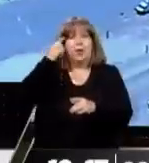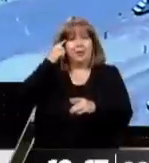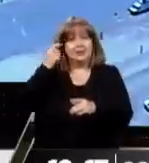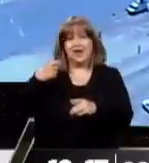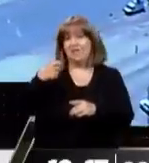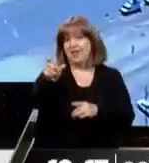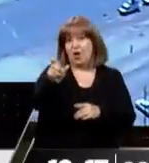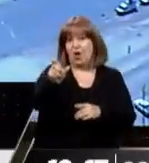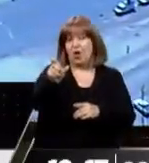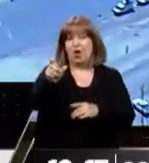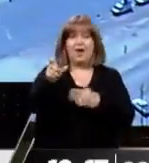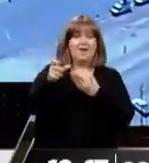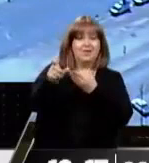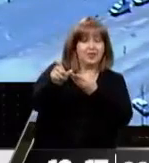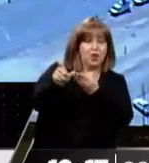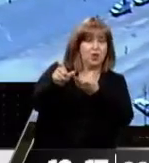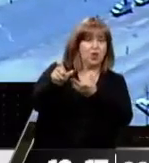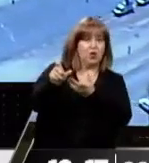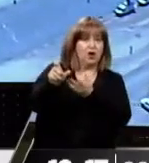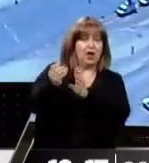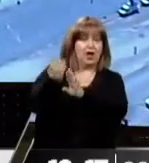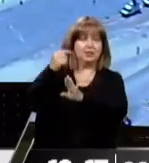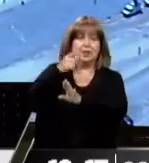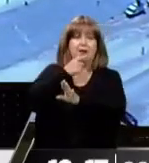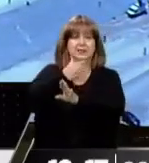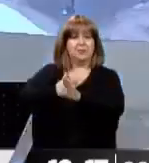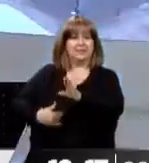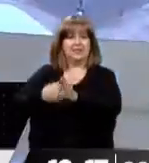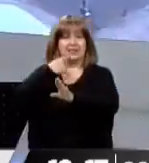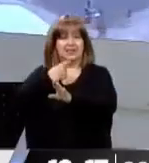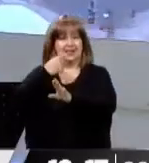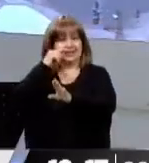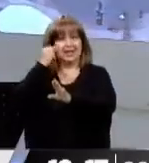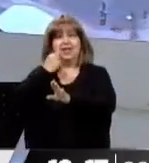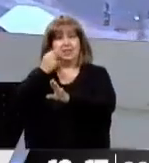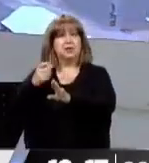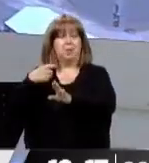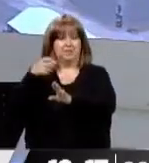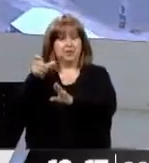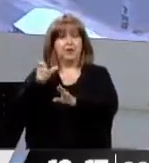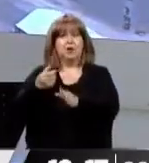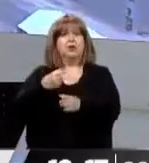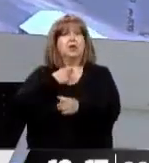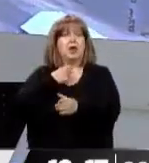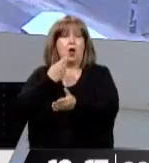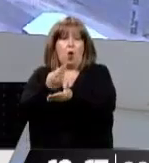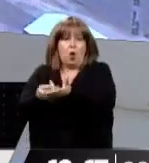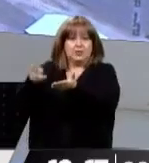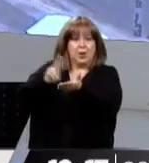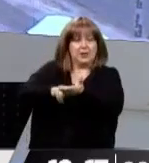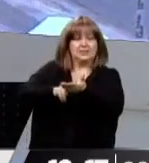desde principios de este año, pero tiene bastante tono proselitista. Él lo ha dicho varias veces que está interesado en la reelección. También se ha